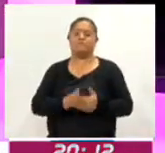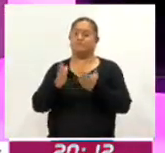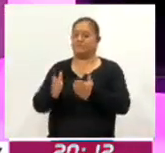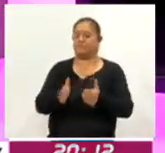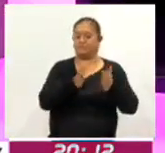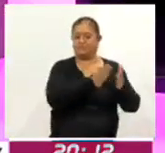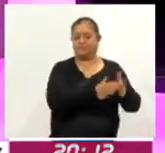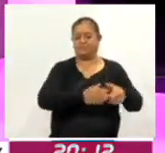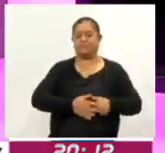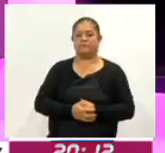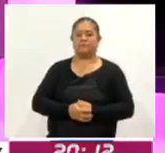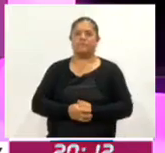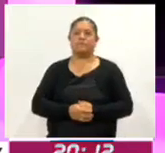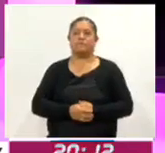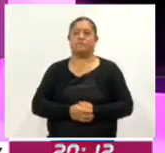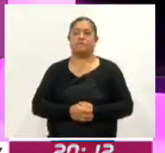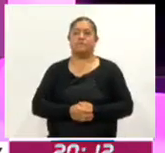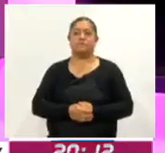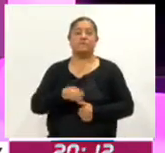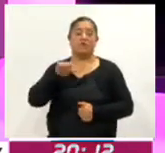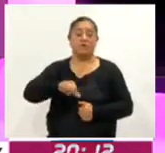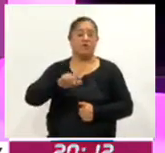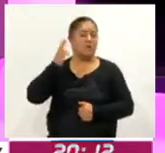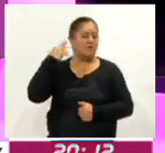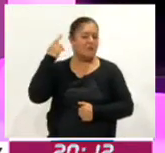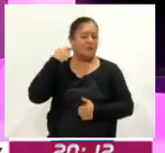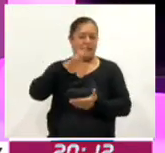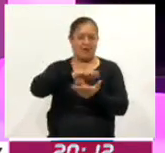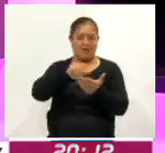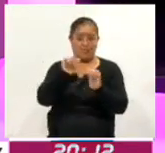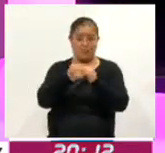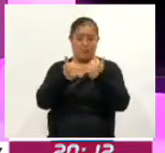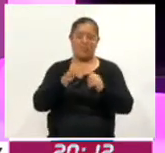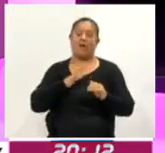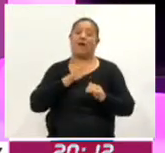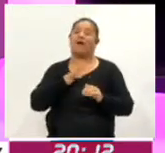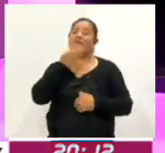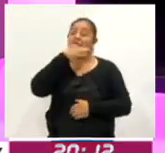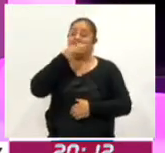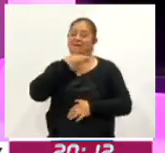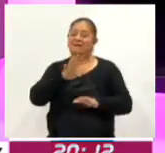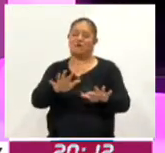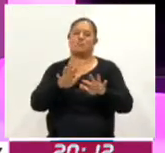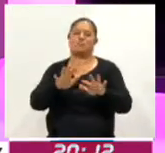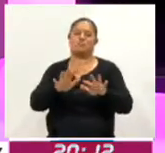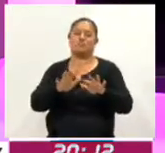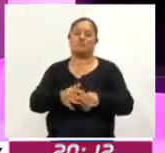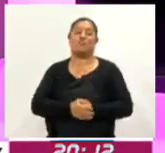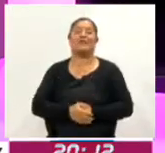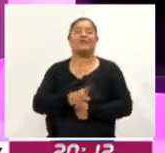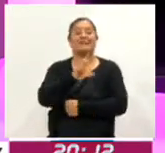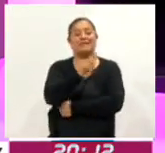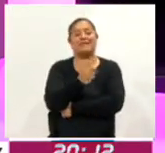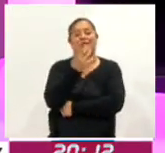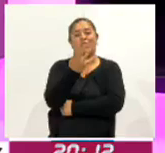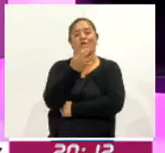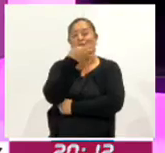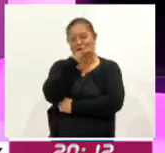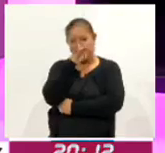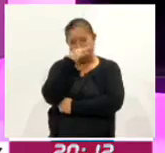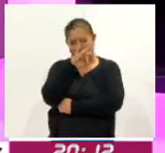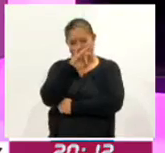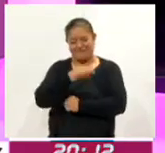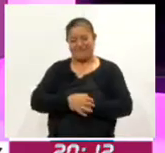otros temas, quiero comentarle que el día de hoy Radio Calpulalpan está de manteles largos, está festejando su 34